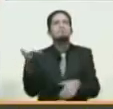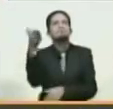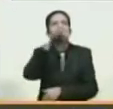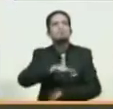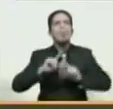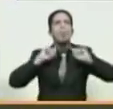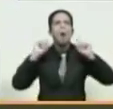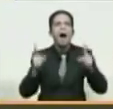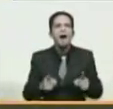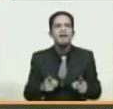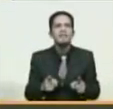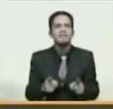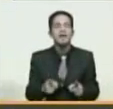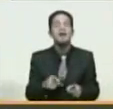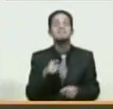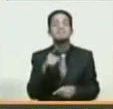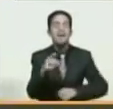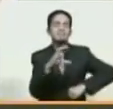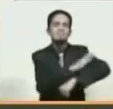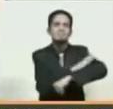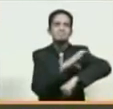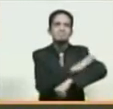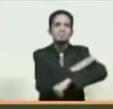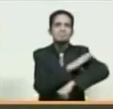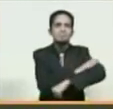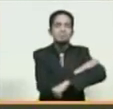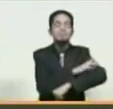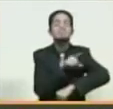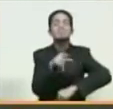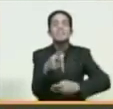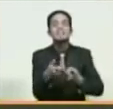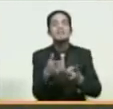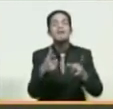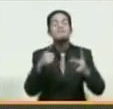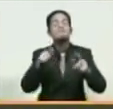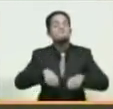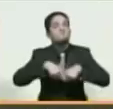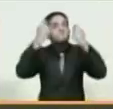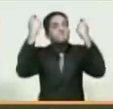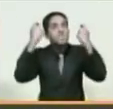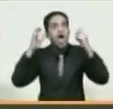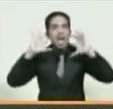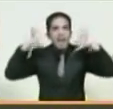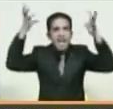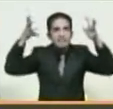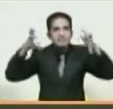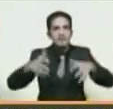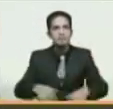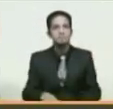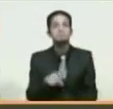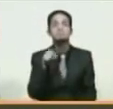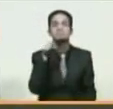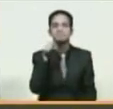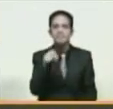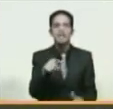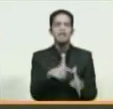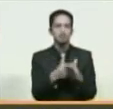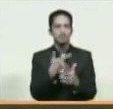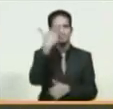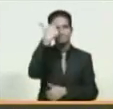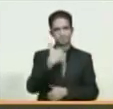la militancia, de la oscuridad, de la muerte y de la violencia. Y en esa pregunta de qué